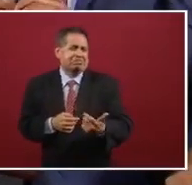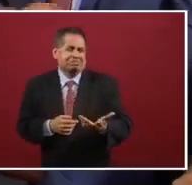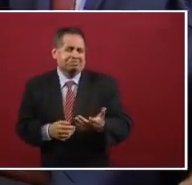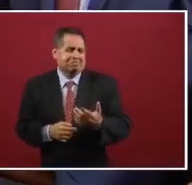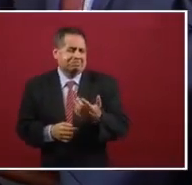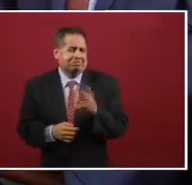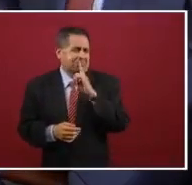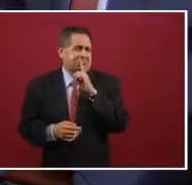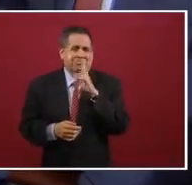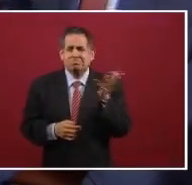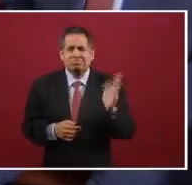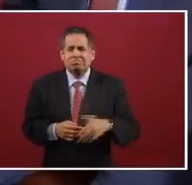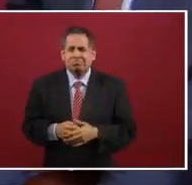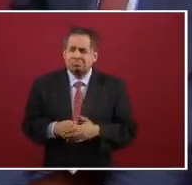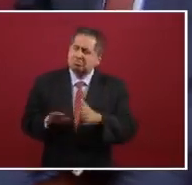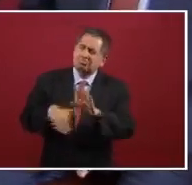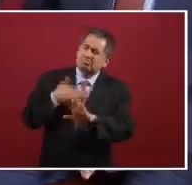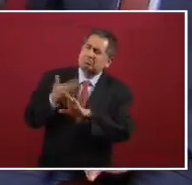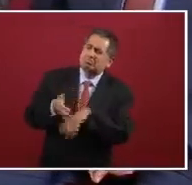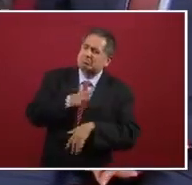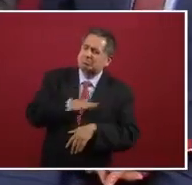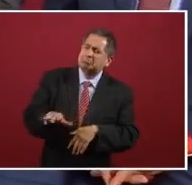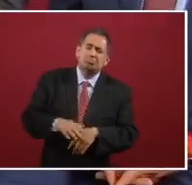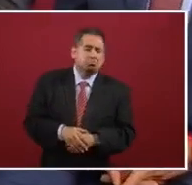nada de rechazo.